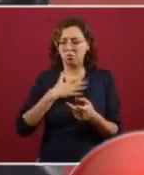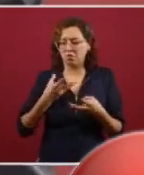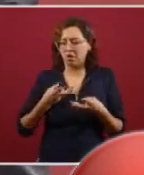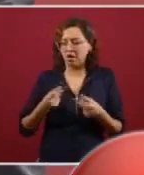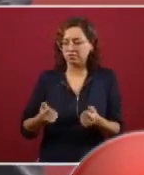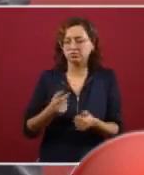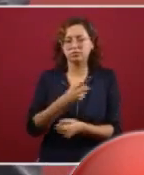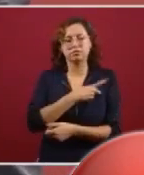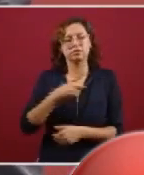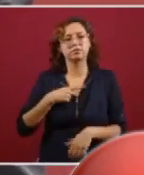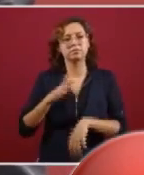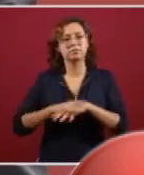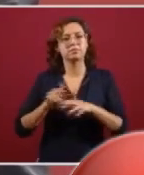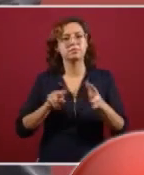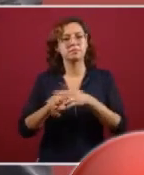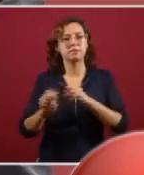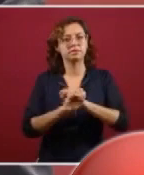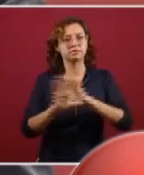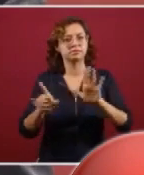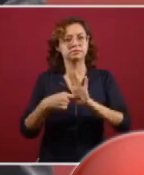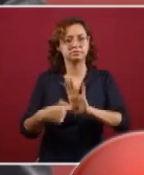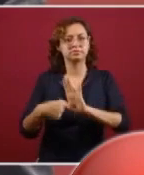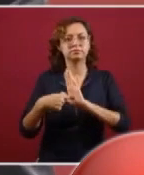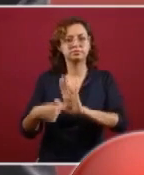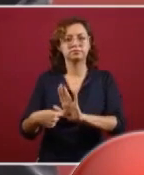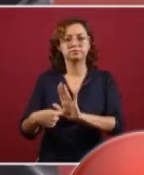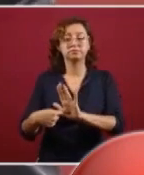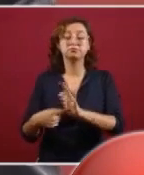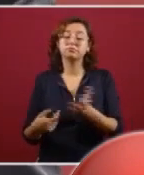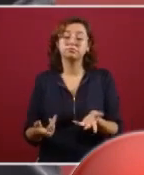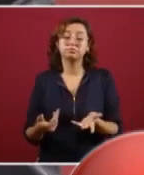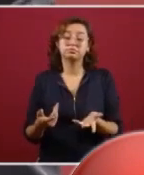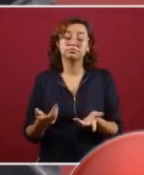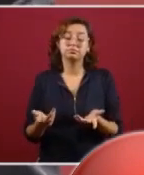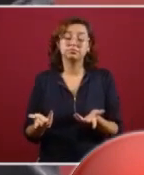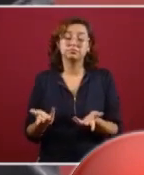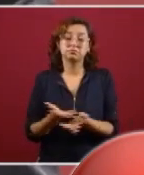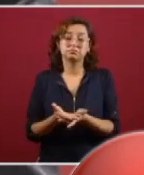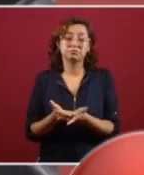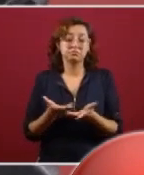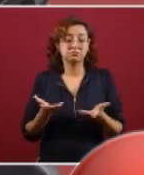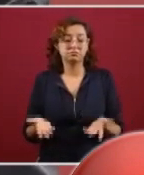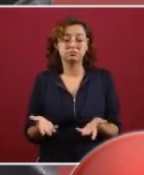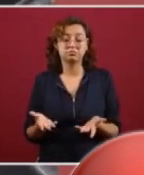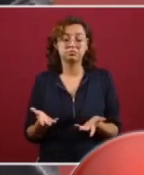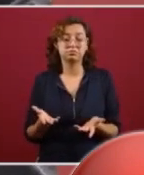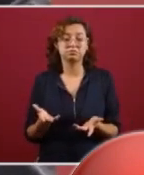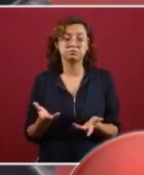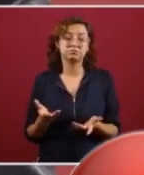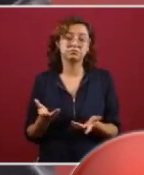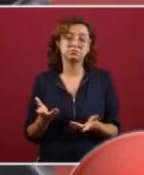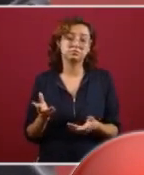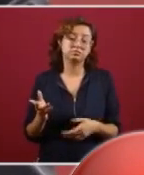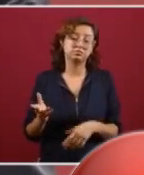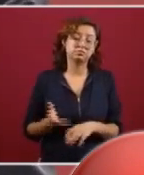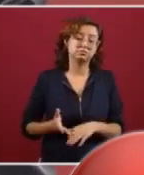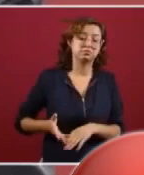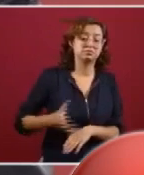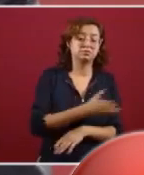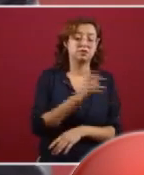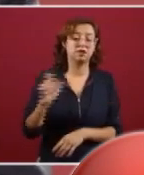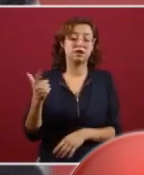gastos, y en este caso no se hacía. En el caso del Estado Mayor